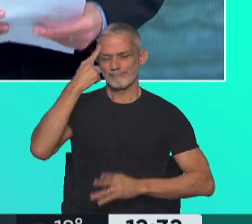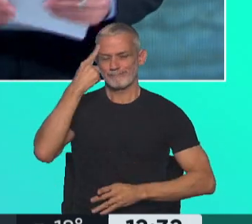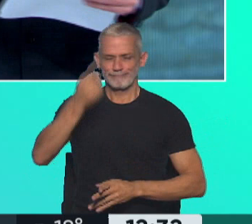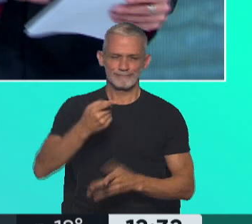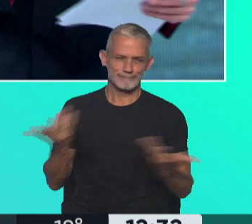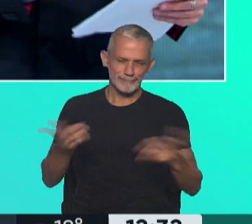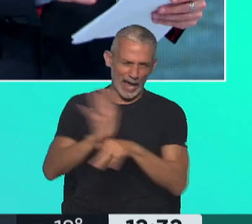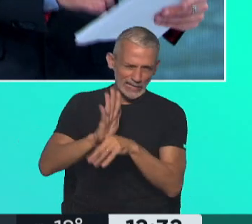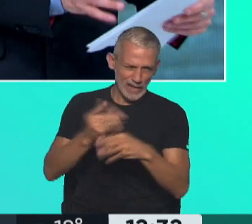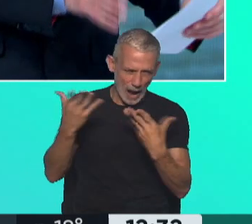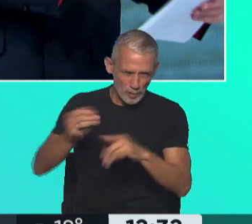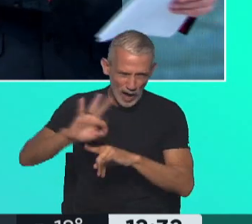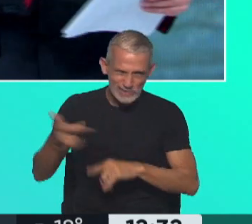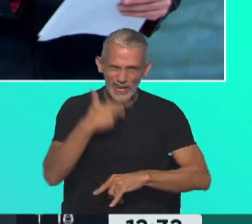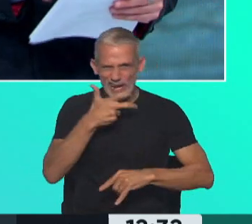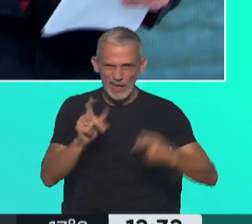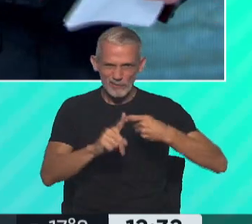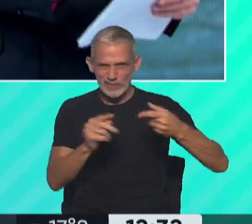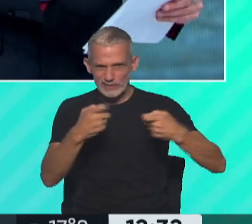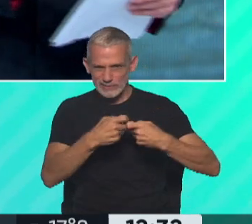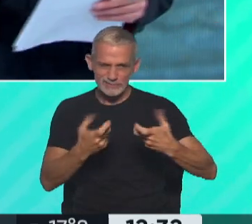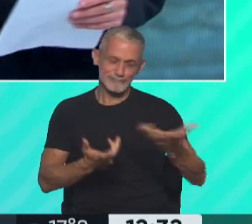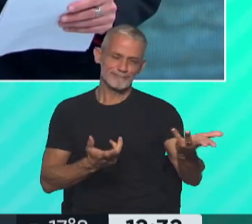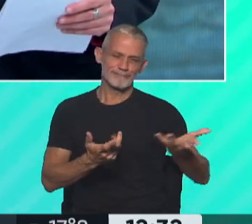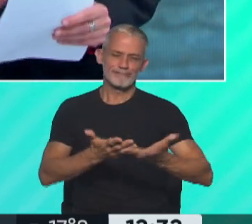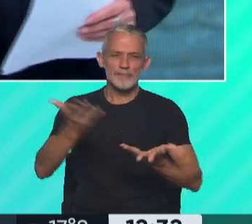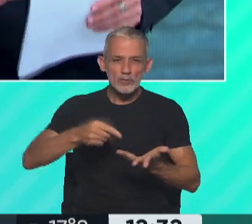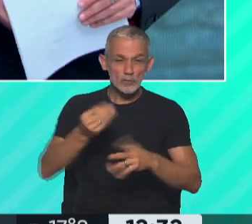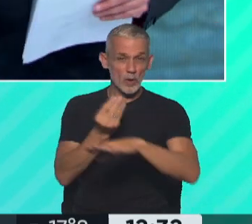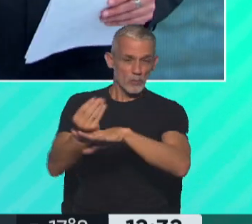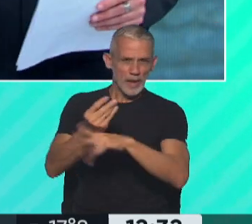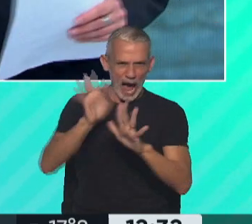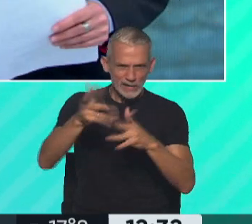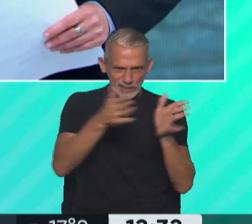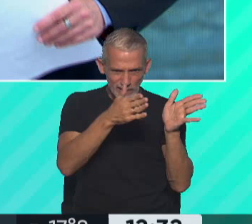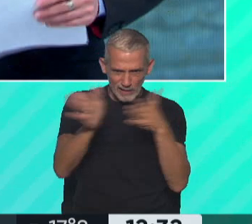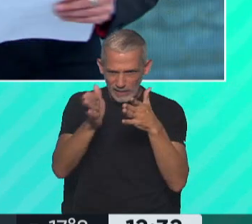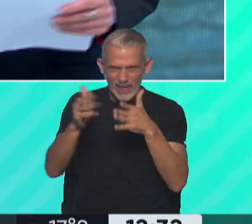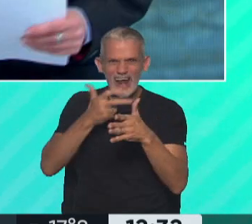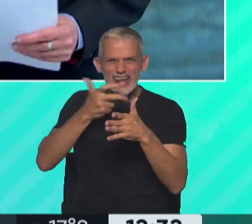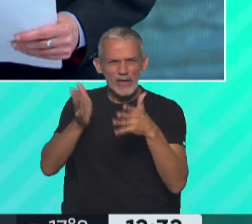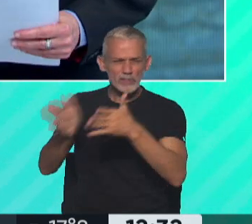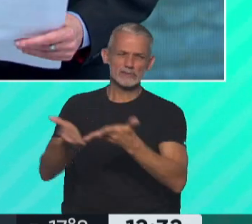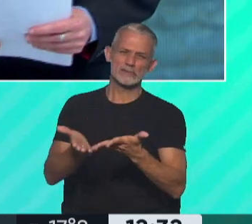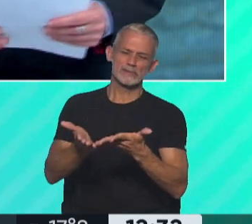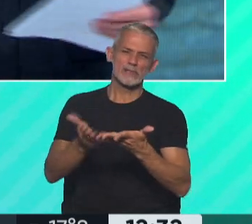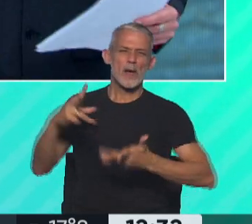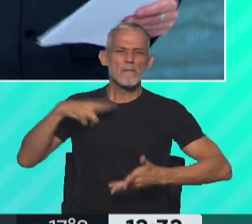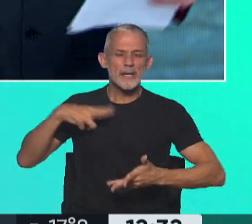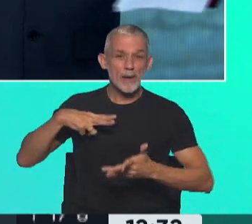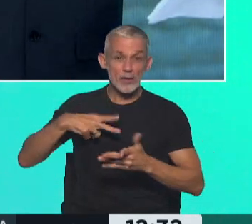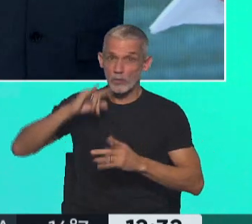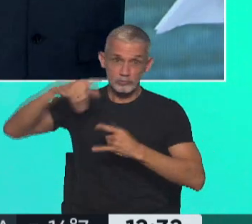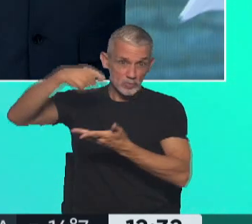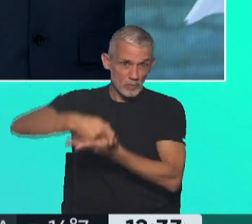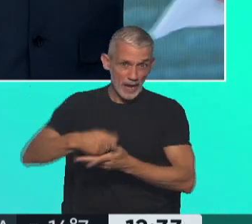venía y lo que parece es como que en esta gestión se estaba llevando a ese lado bueno la financiación de películas debería ser privada lo